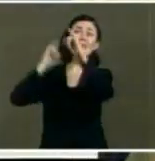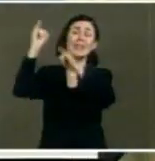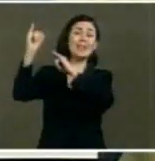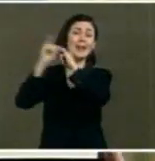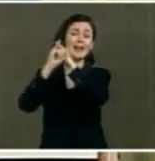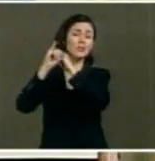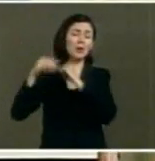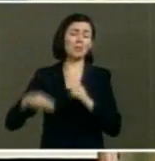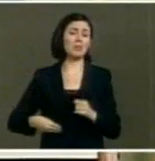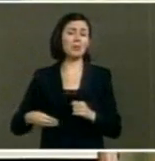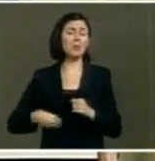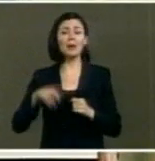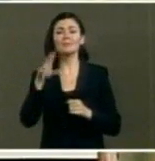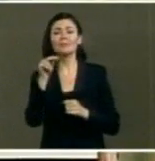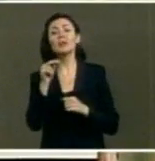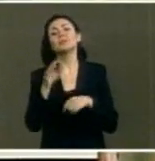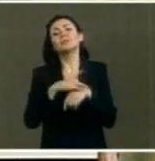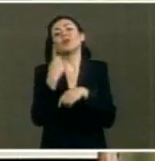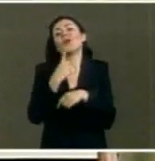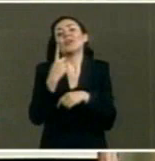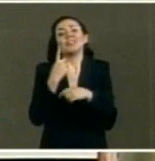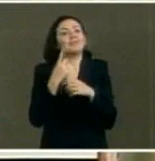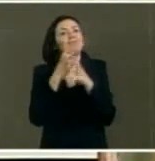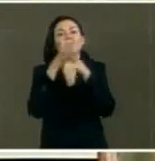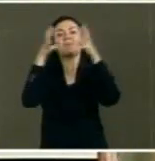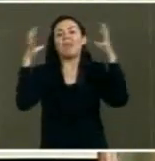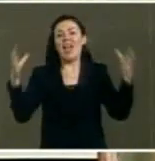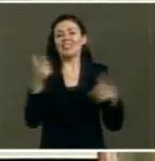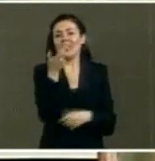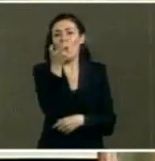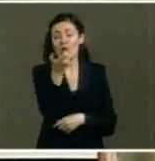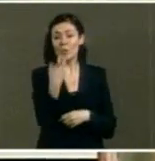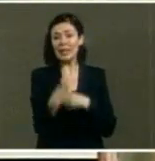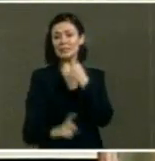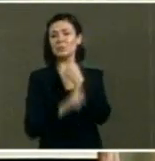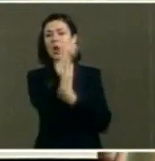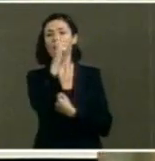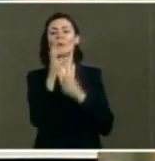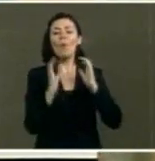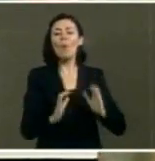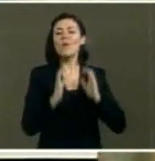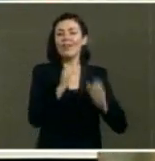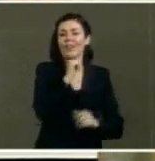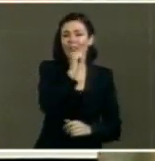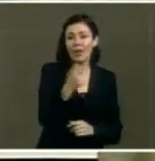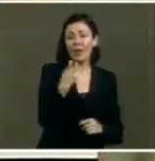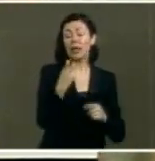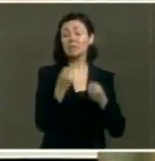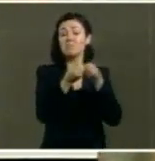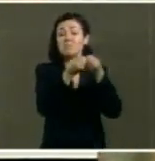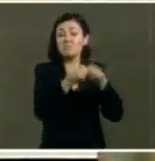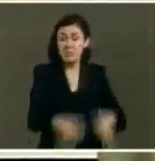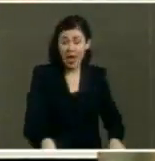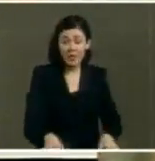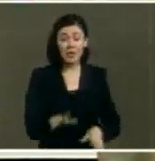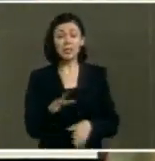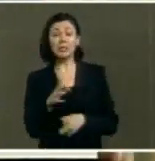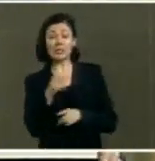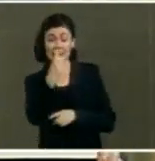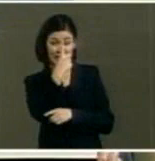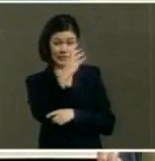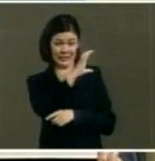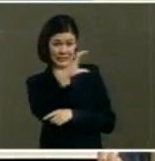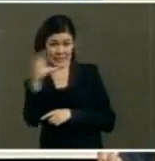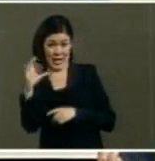el descuido interno de las principales variables macroeconómicas, entonces se perdieron 10 de cada 100 empleos